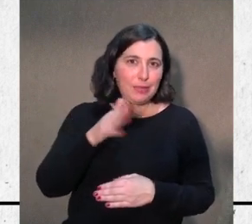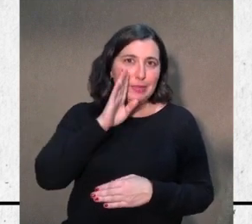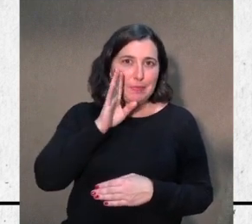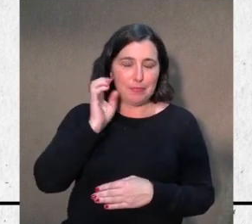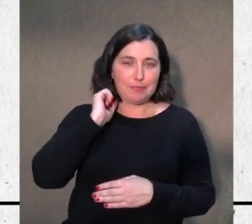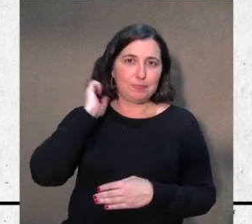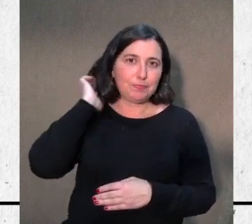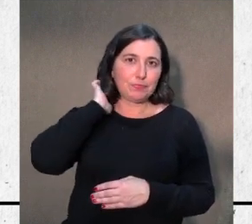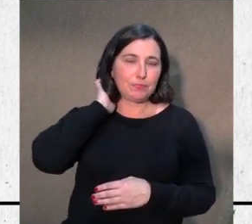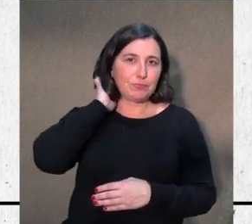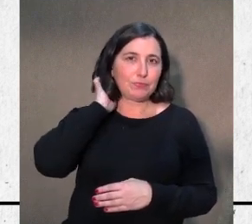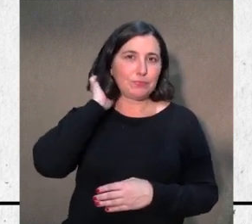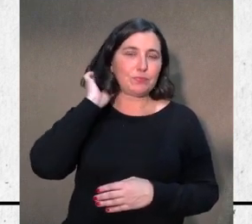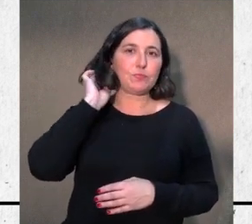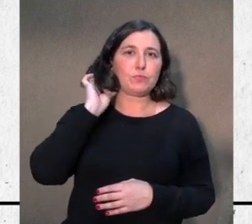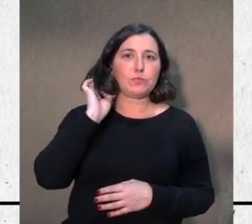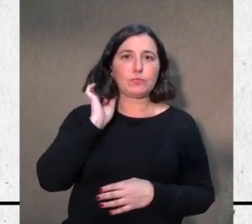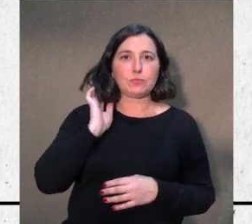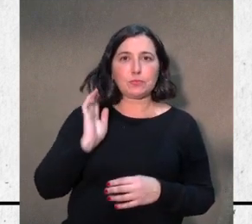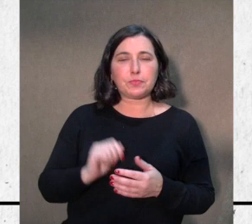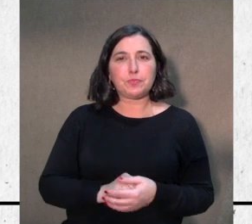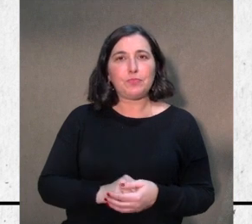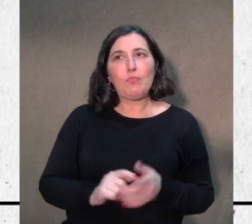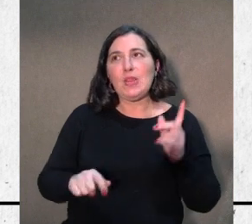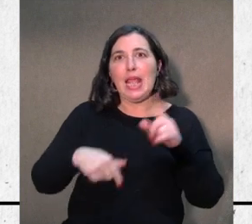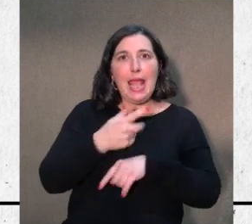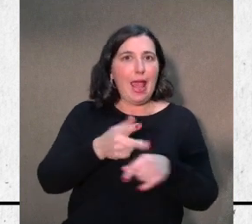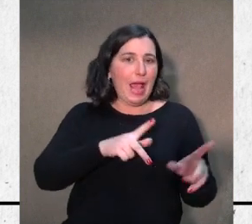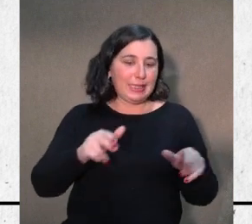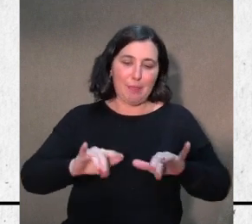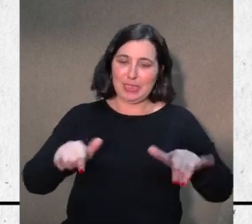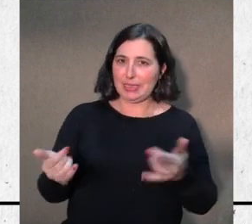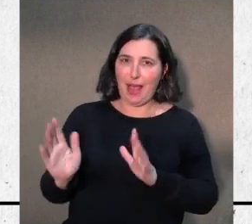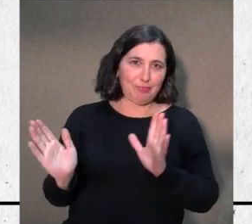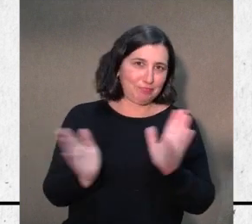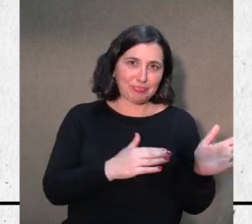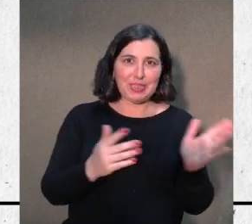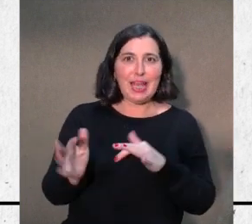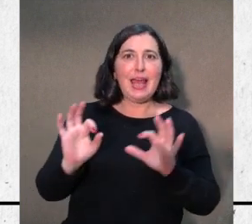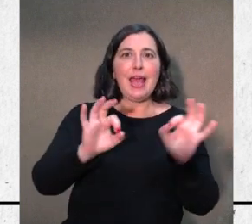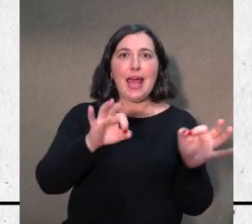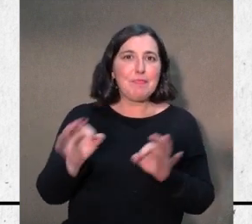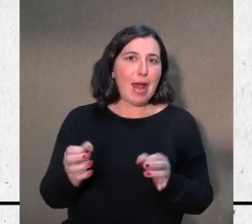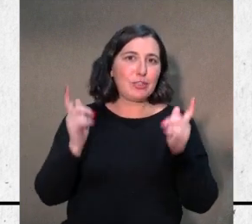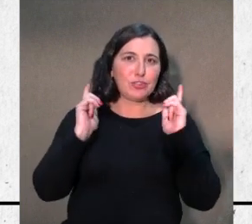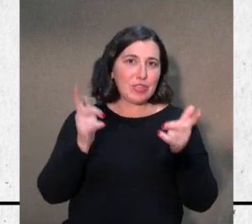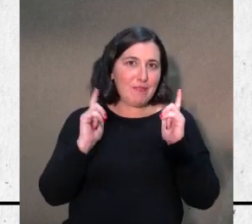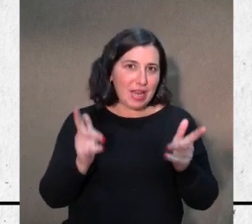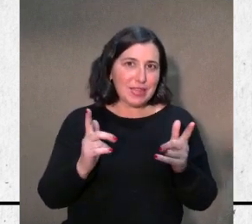mis hermanos yo me divertía y me ayudaban, y bueno, pues vino la orquesta juvenil que mi papá dirigía